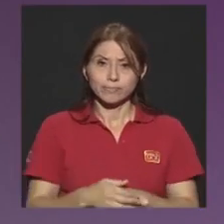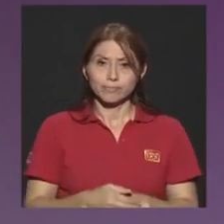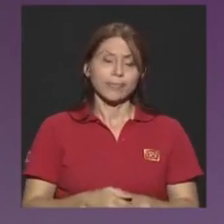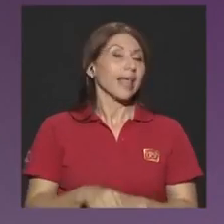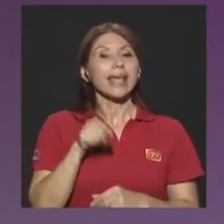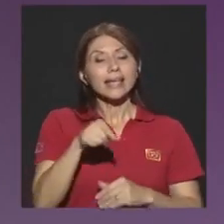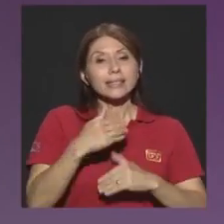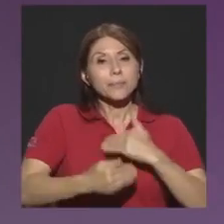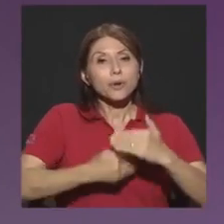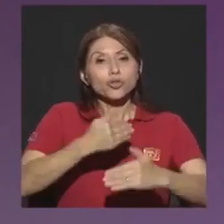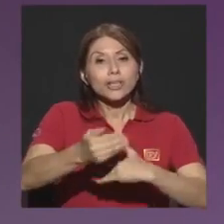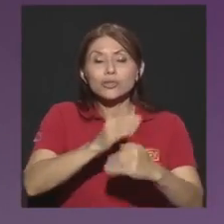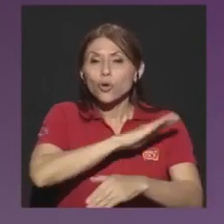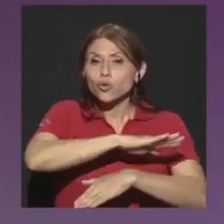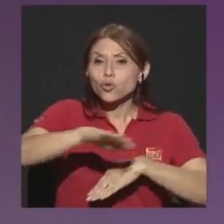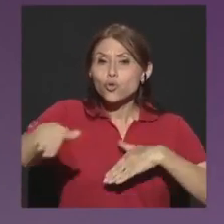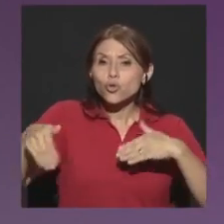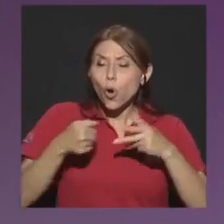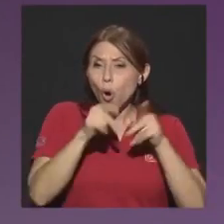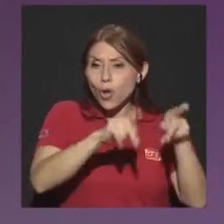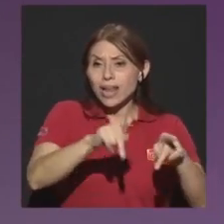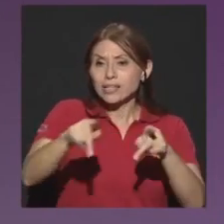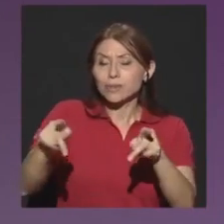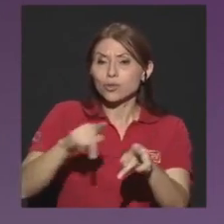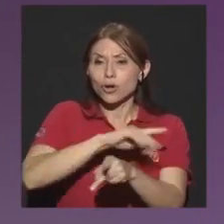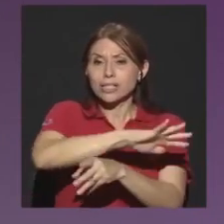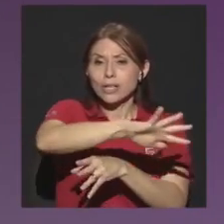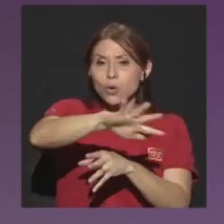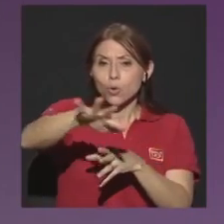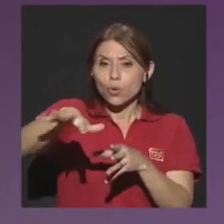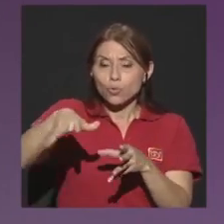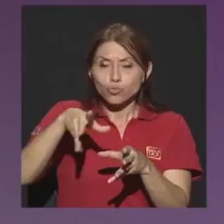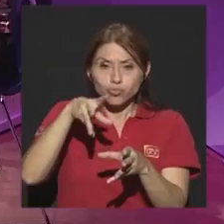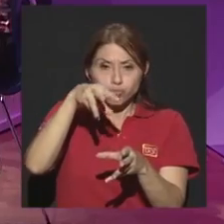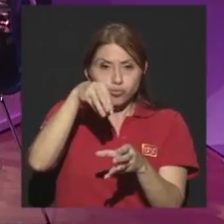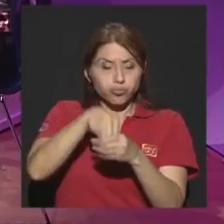las personas estamos involucradas, seamos profesores, seamos